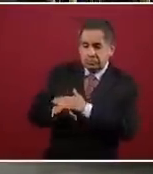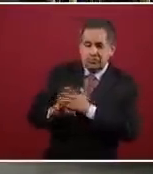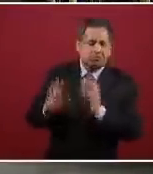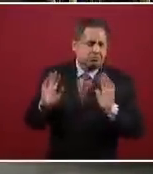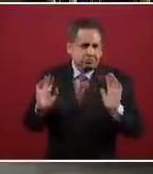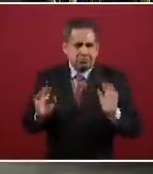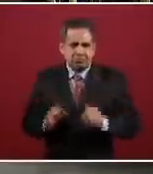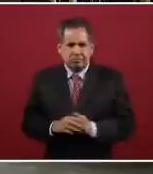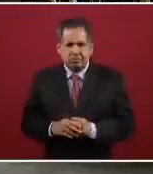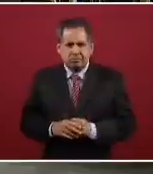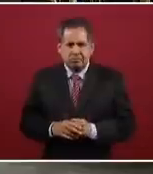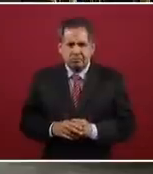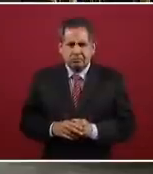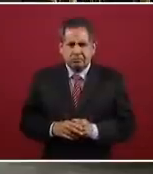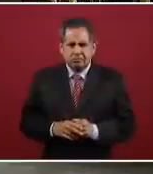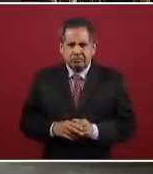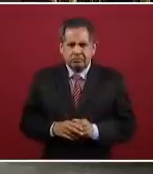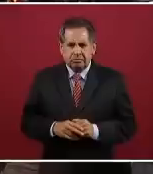que